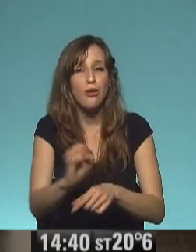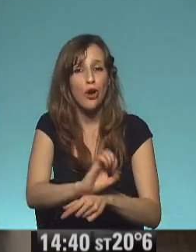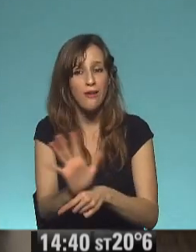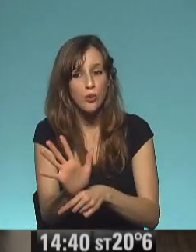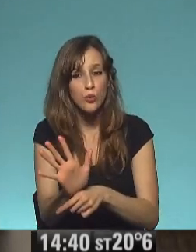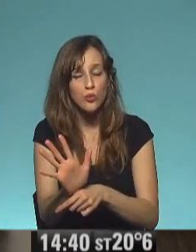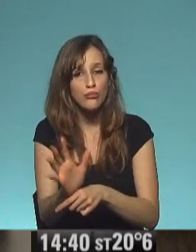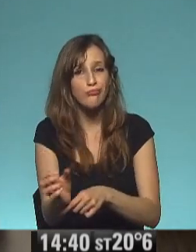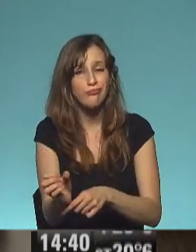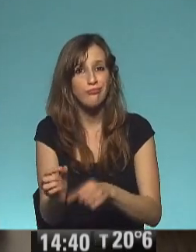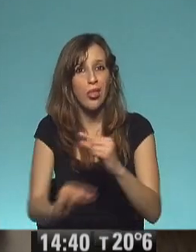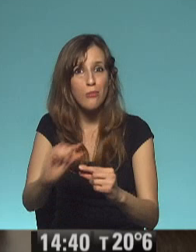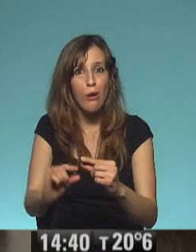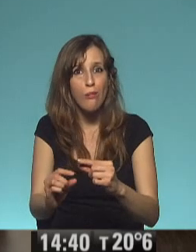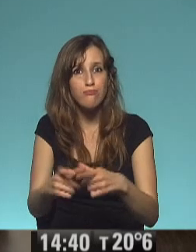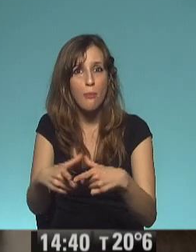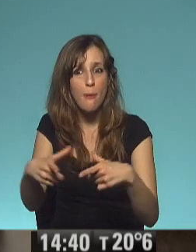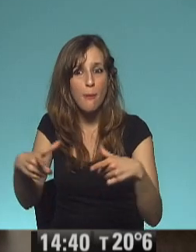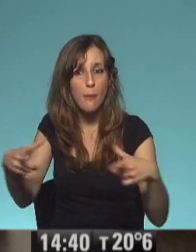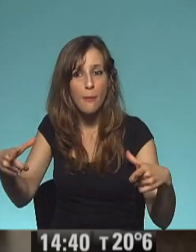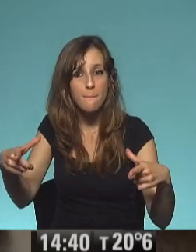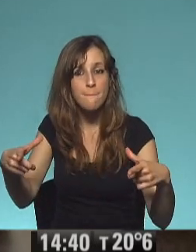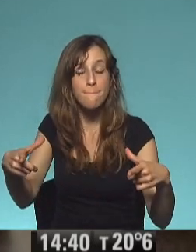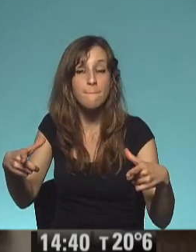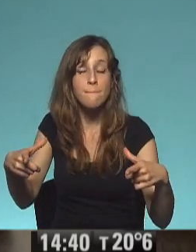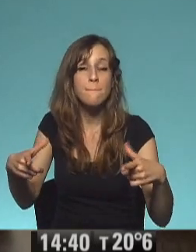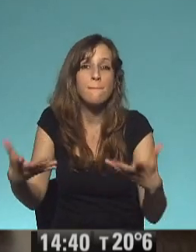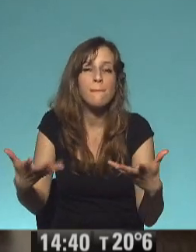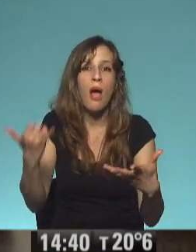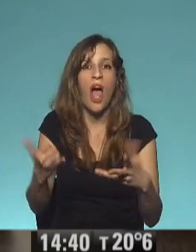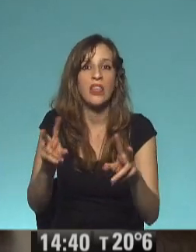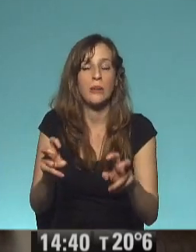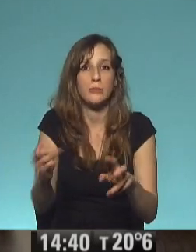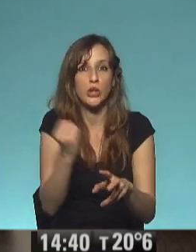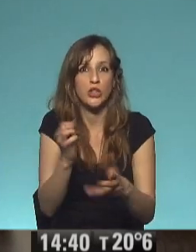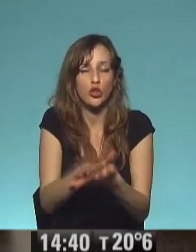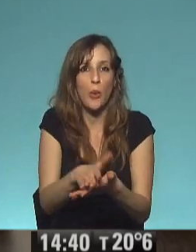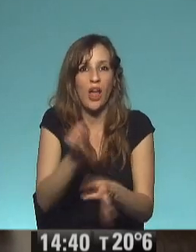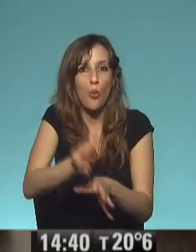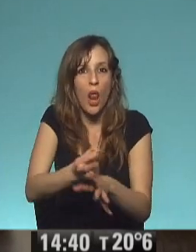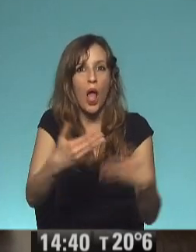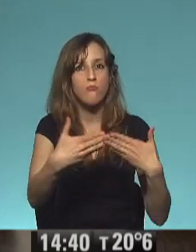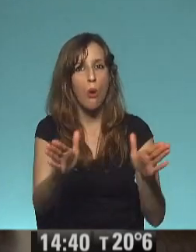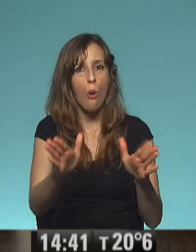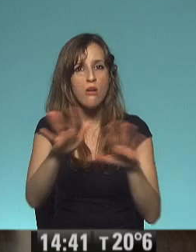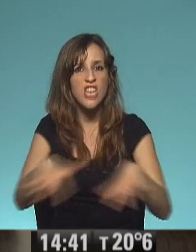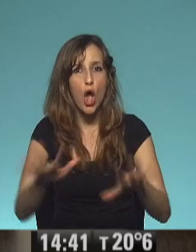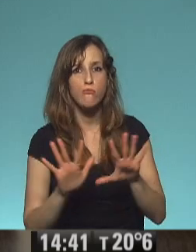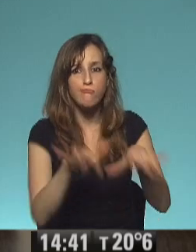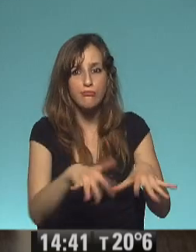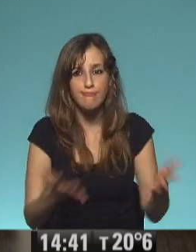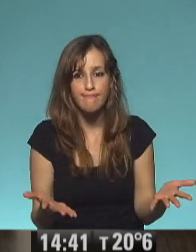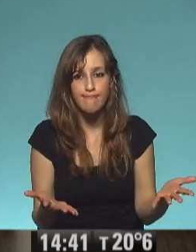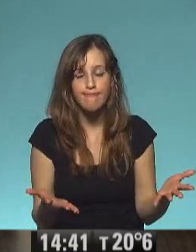discusión en el mundo sobre qué hacer con las clases y los chicos. Porque lo que está visto es que los chicos que se